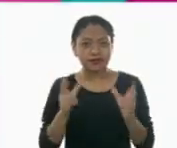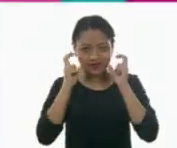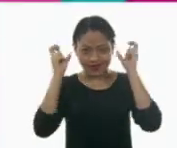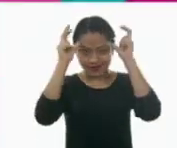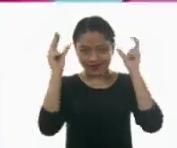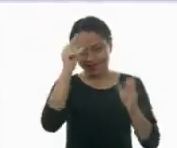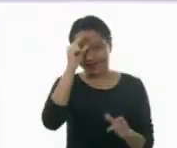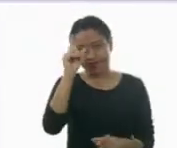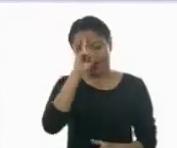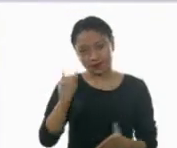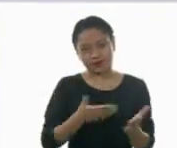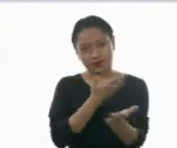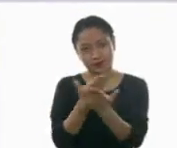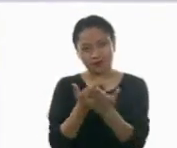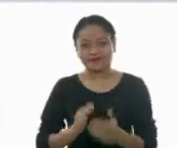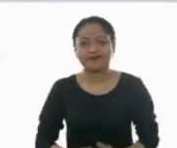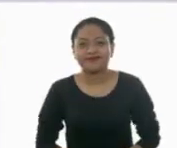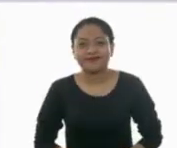Listo.